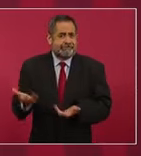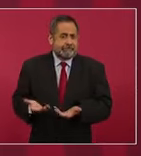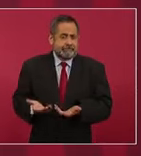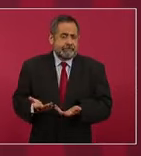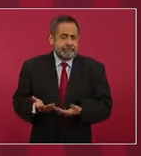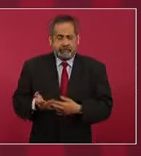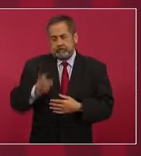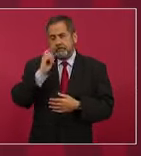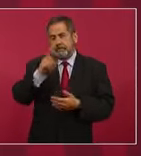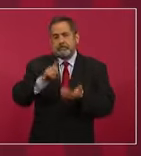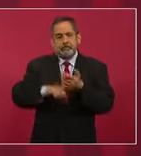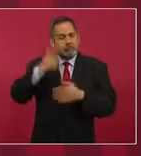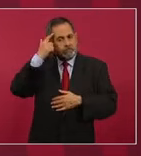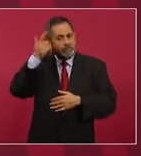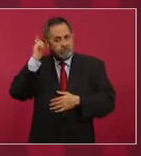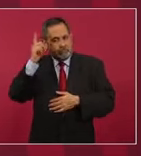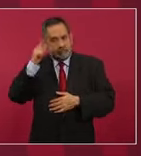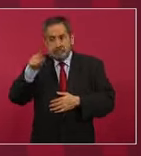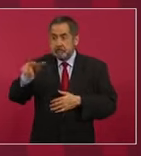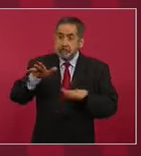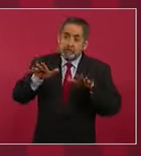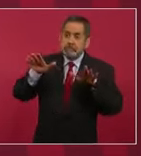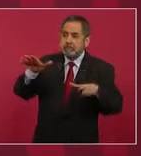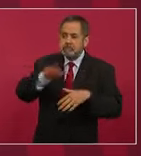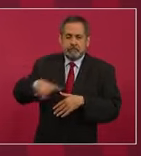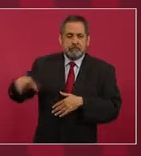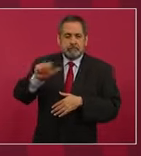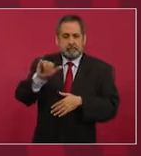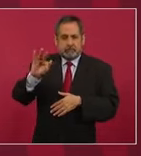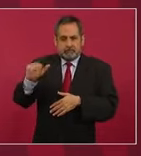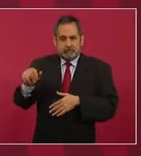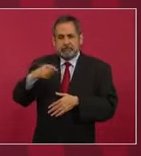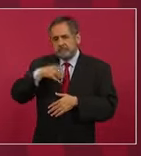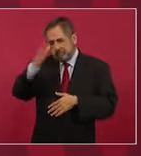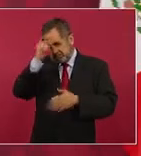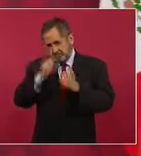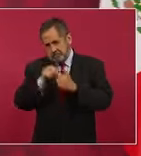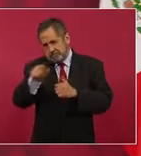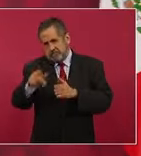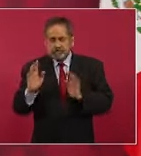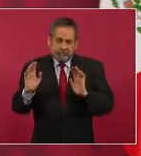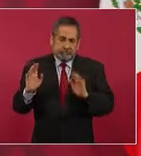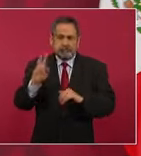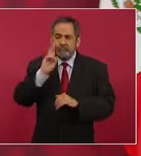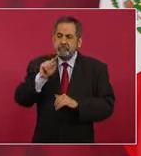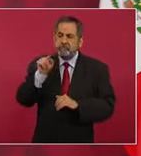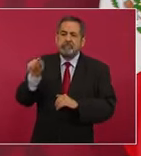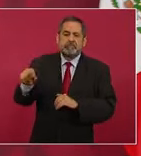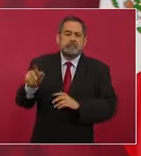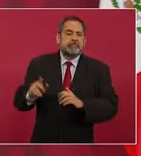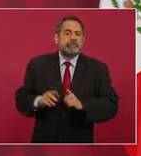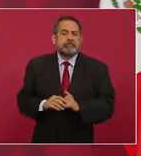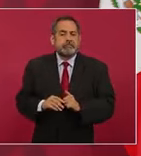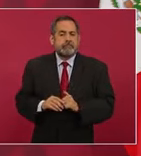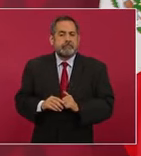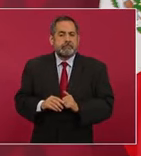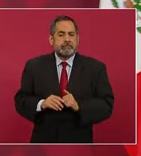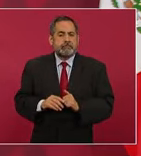¿sí? Y en el aeropuerto, yo también coincido con eso, y